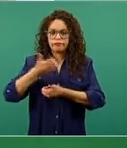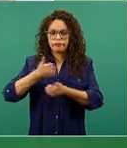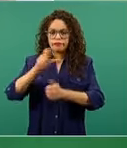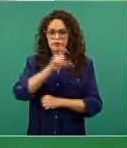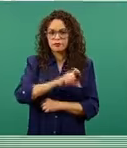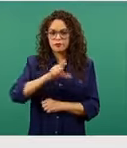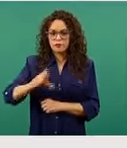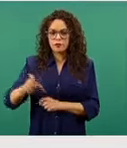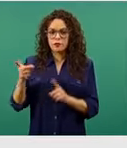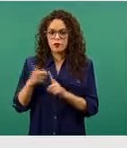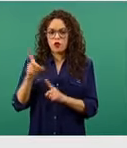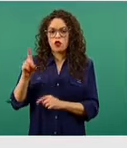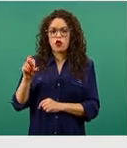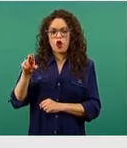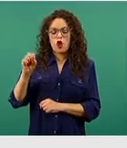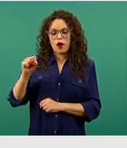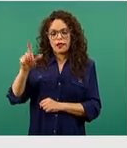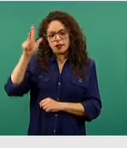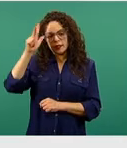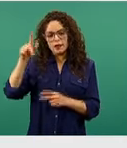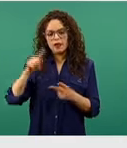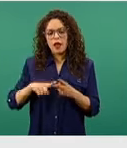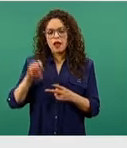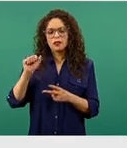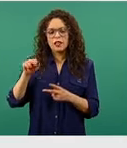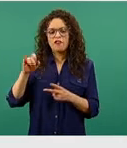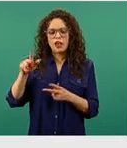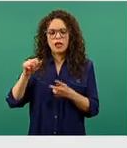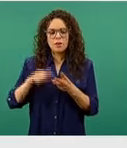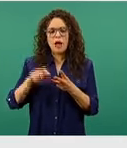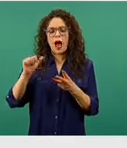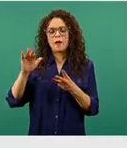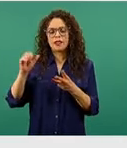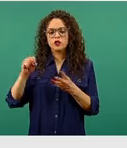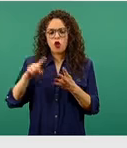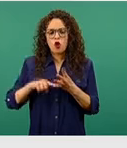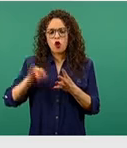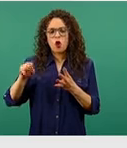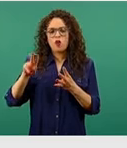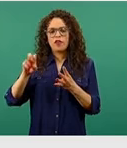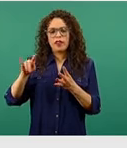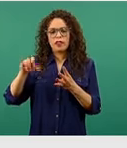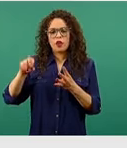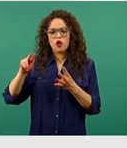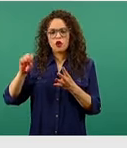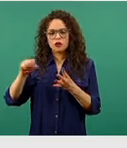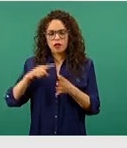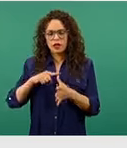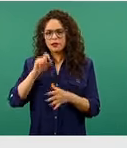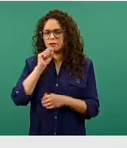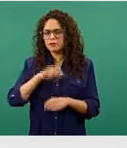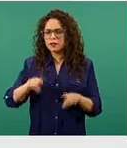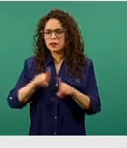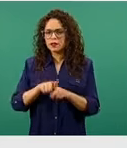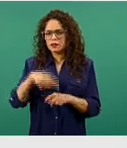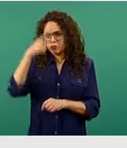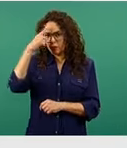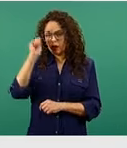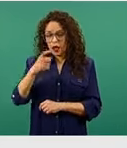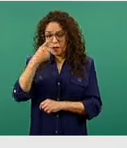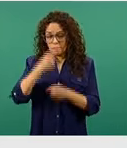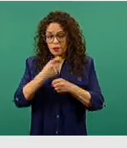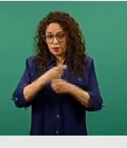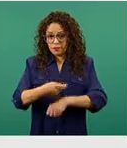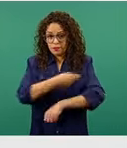Apasol Grande, Dolores Hidalgo, San Felipe, Abasolo, Juventino Rosas, y también para primeras dosis